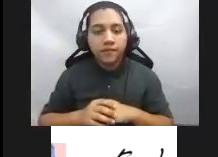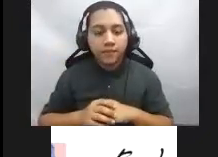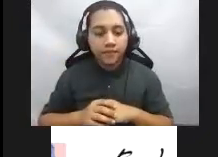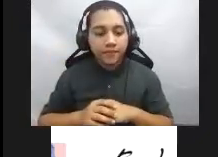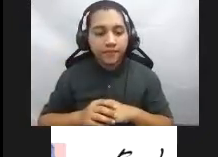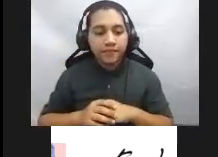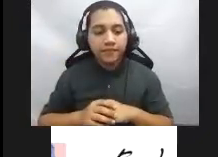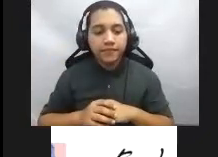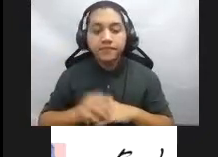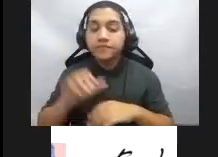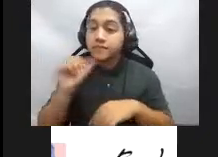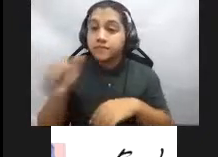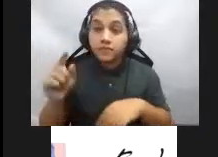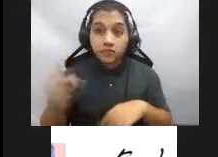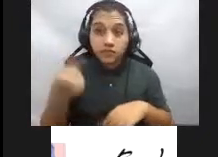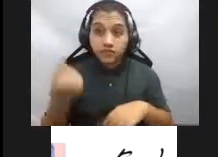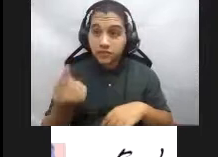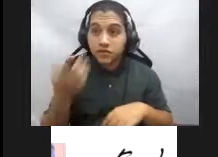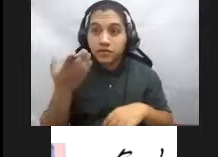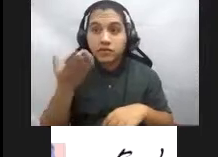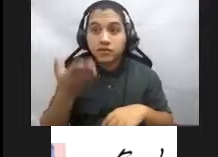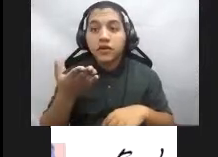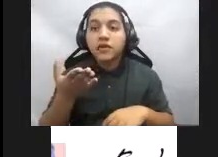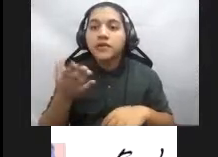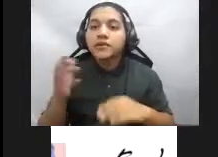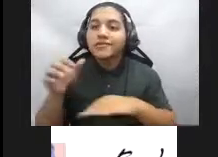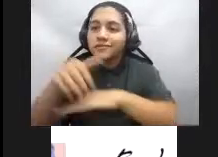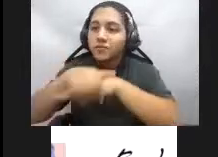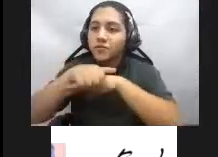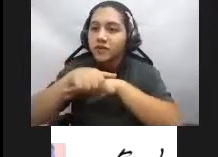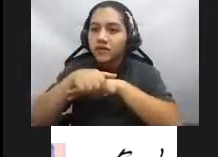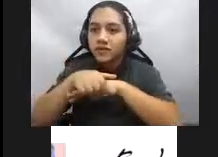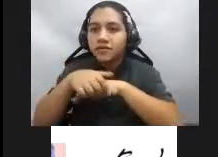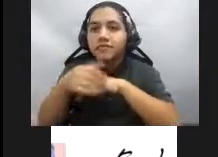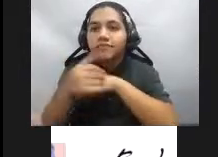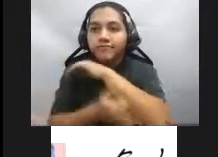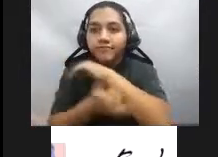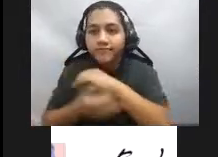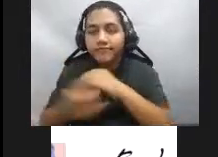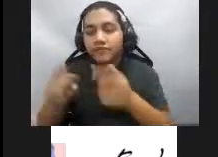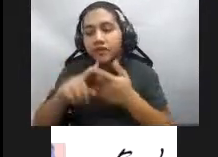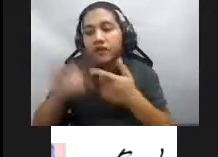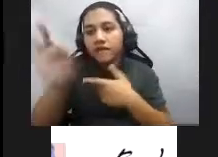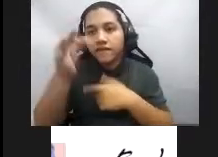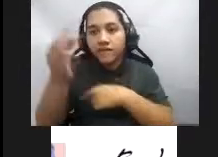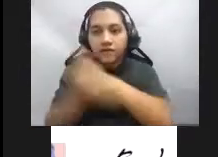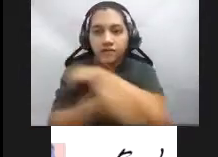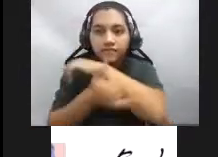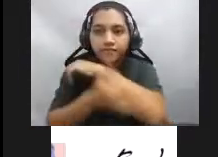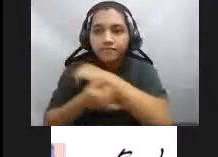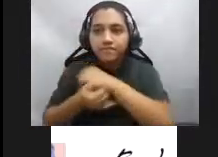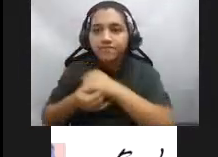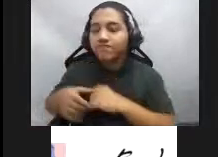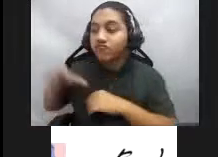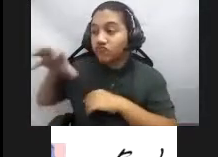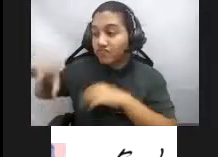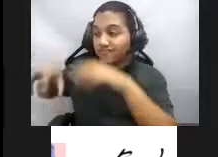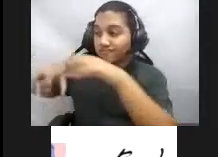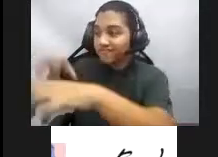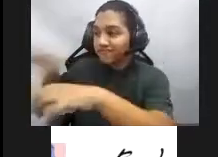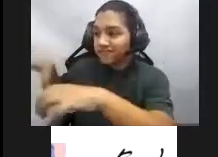No solamente eso, sino que los ingleses, los franceses, se adueñan de varios puertos